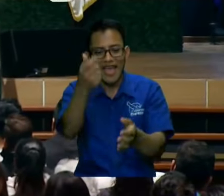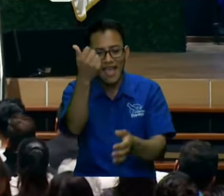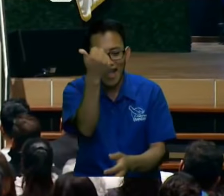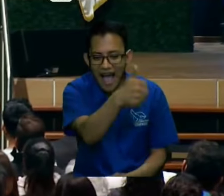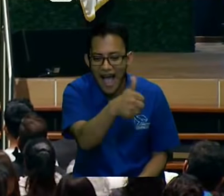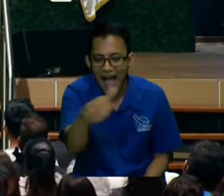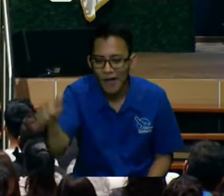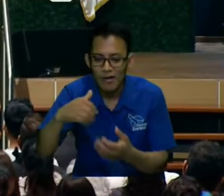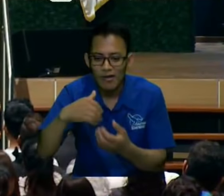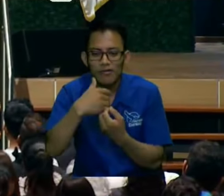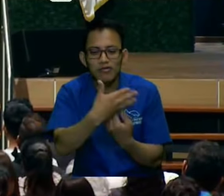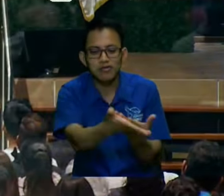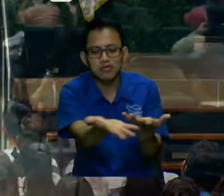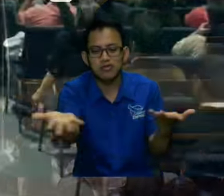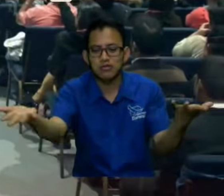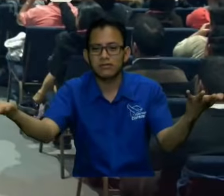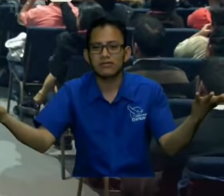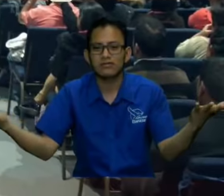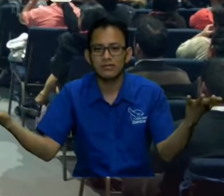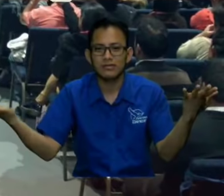Ay, ay, ay. En vez de lágrimas,